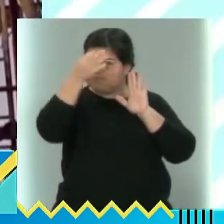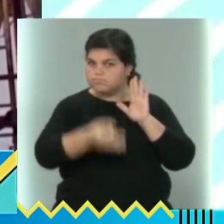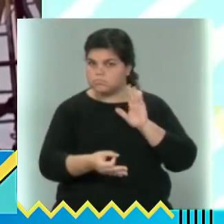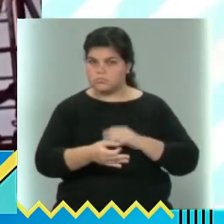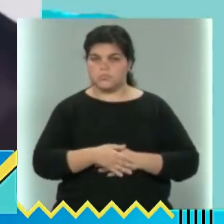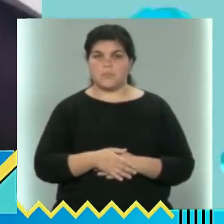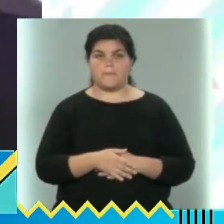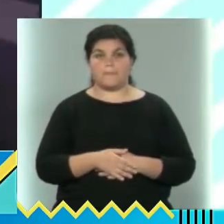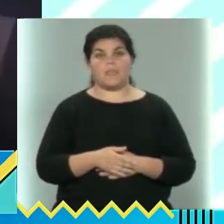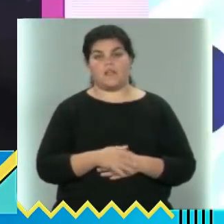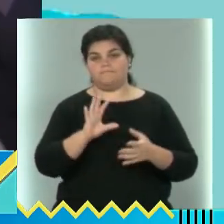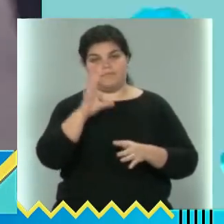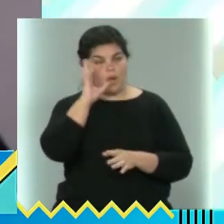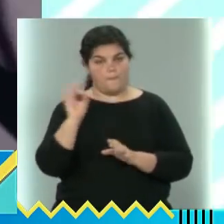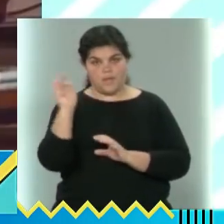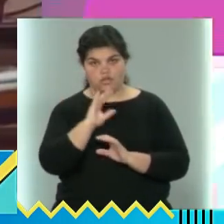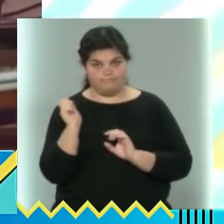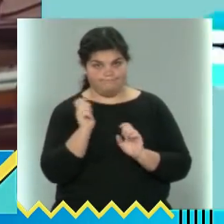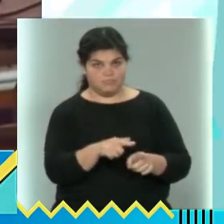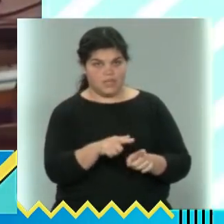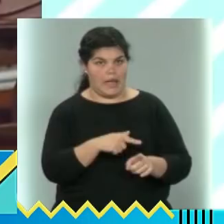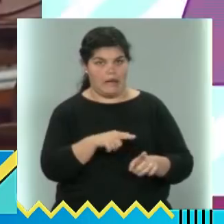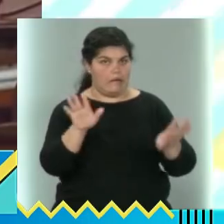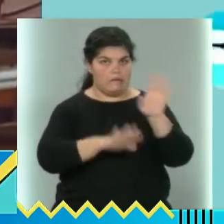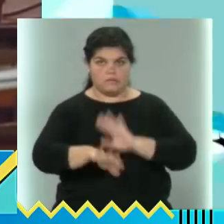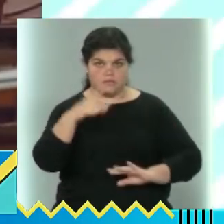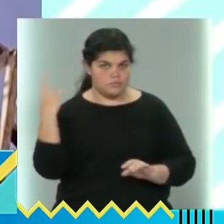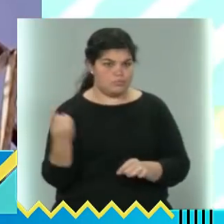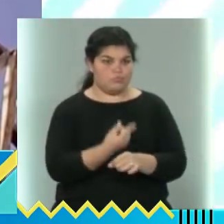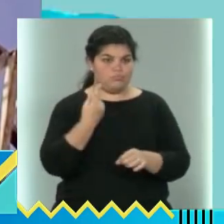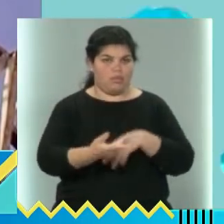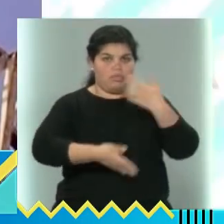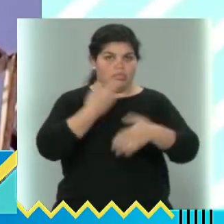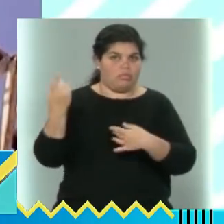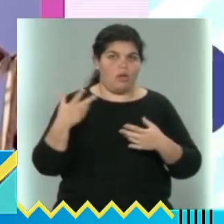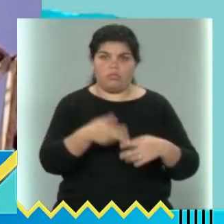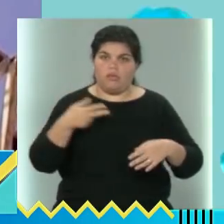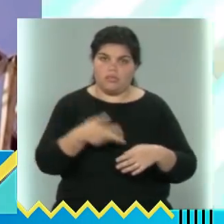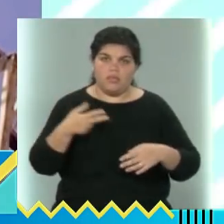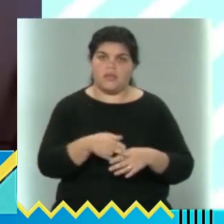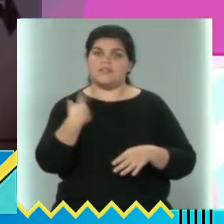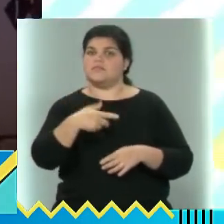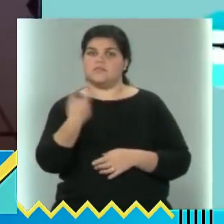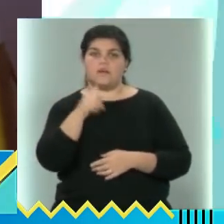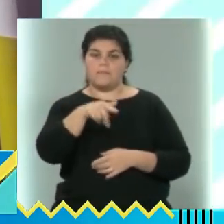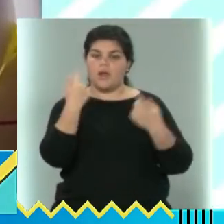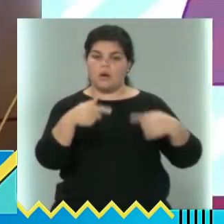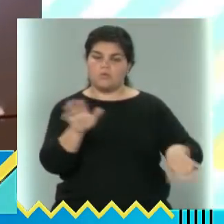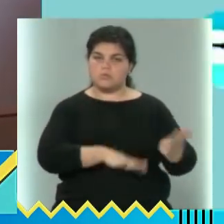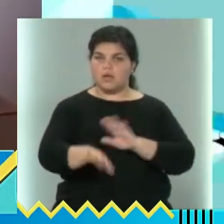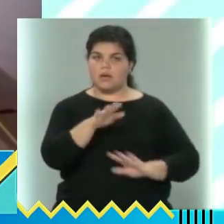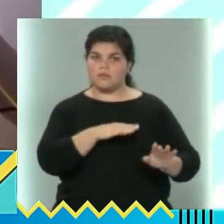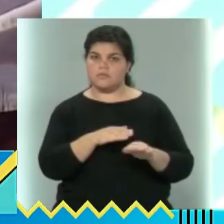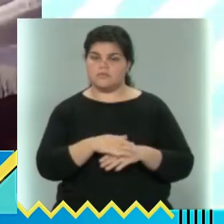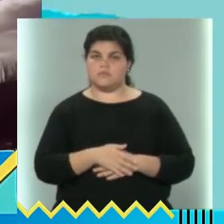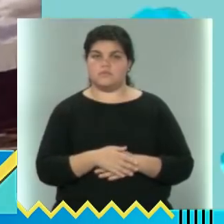ahora, desde ese punto de vista, obviamente no podríamos hacer nada. O sea, cualquier actividad que realicemos de alguna manera y que está sujeta